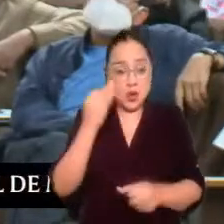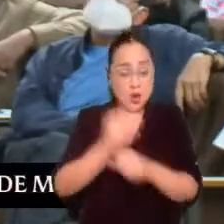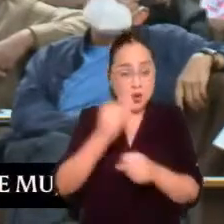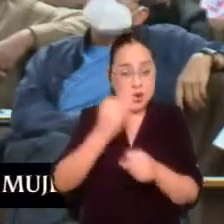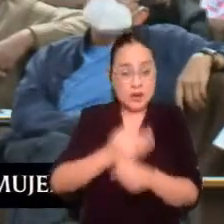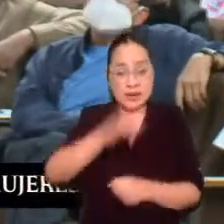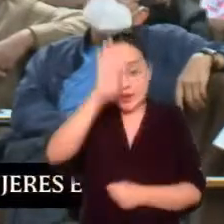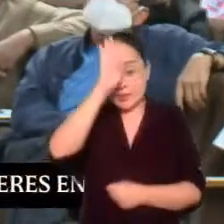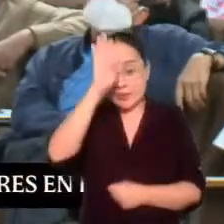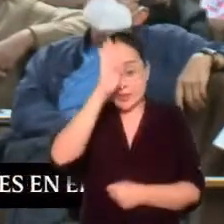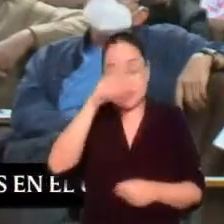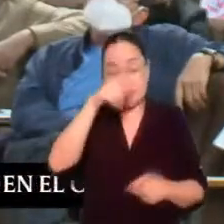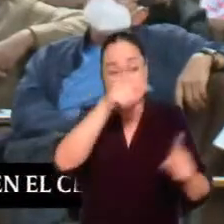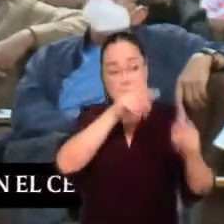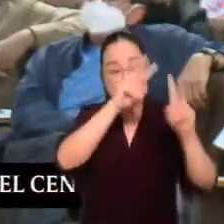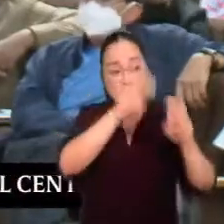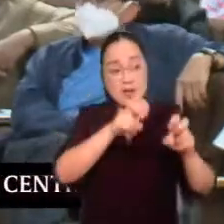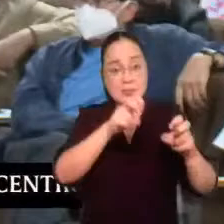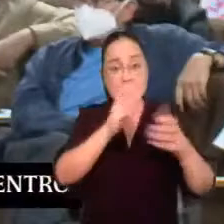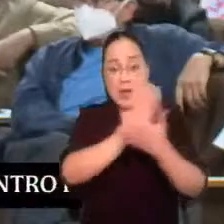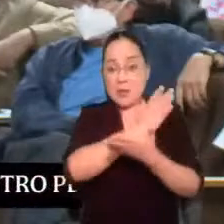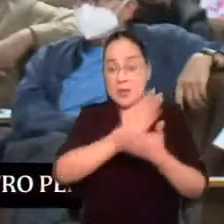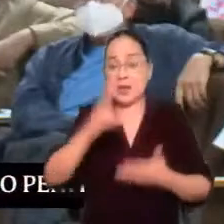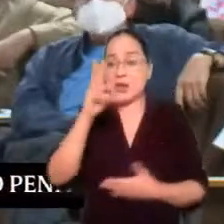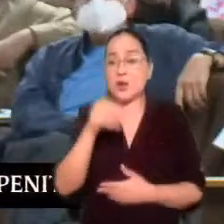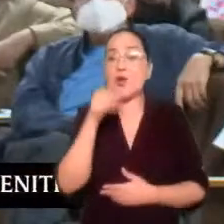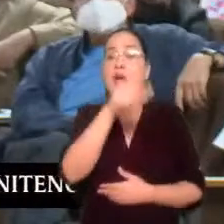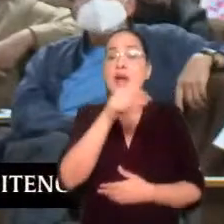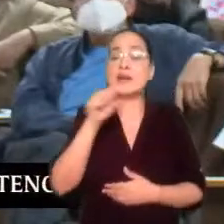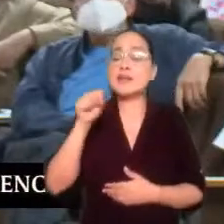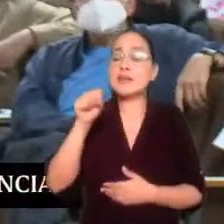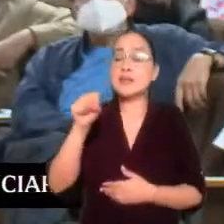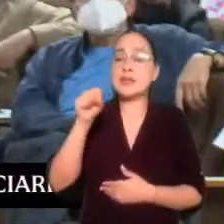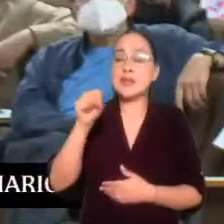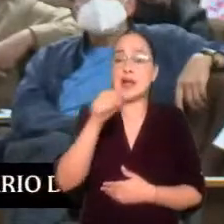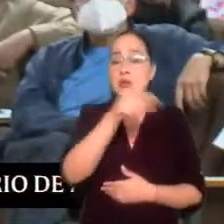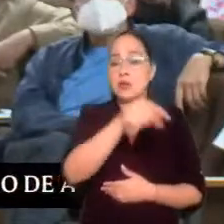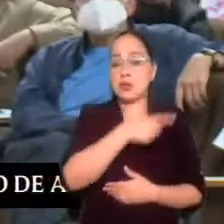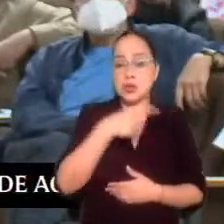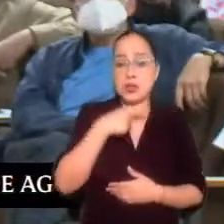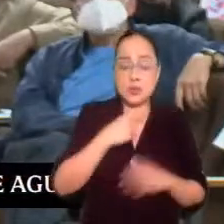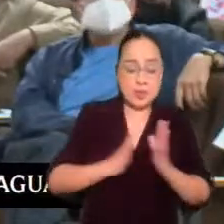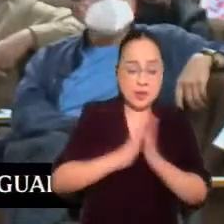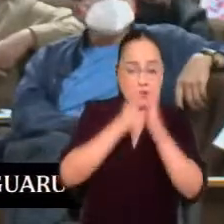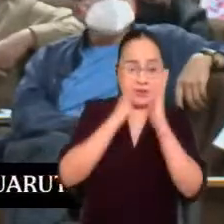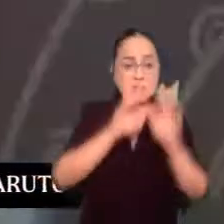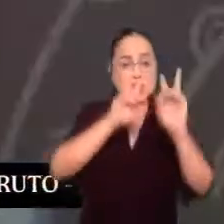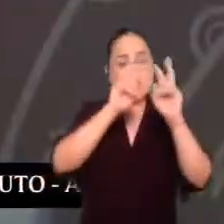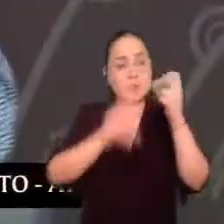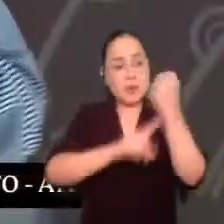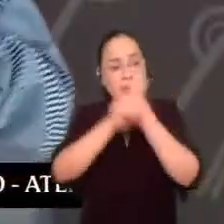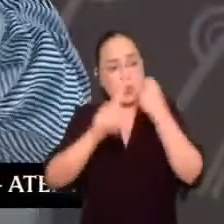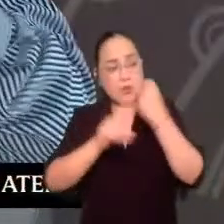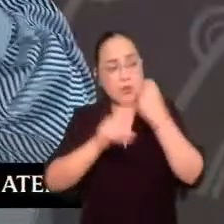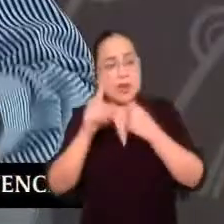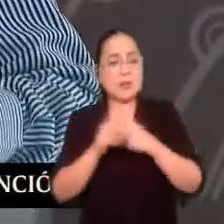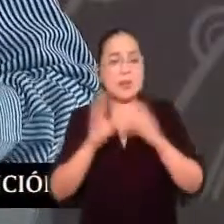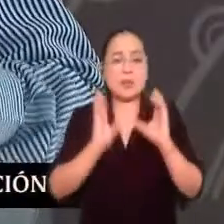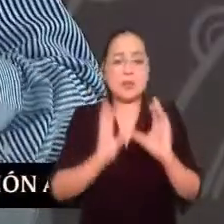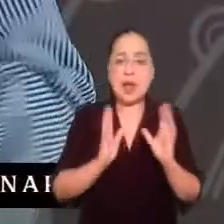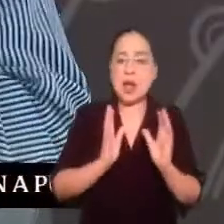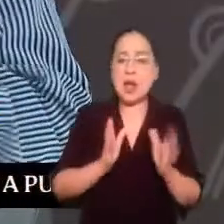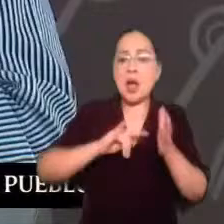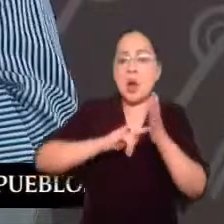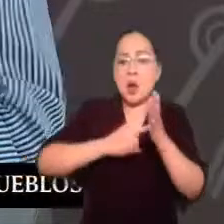apartarme de lo que a ellos les corresponde como sindicatos en la participación, la resolución de plazas, de crecimiento de horas y